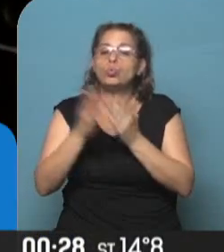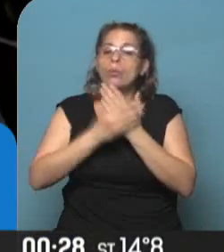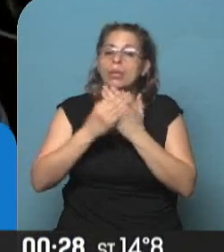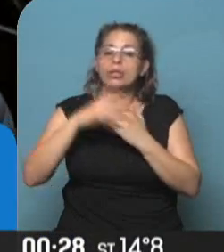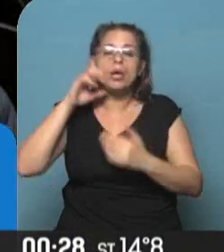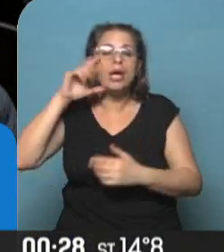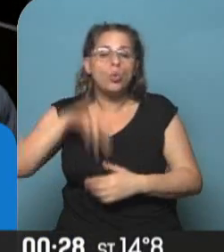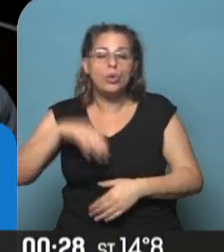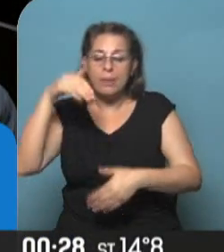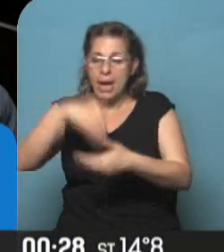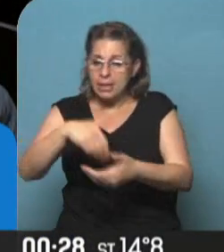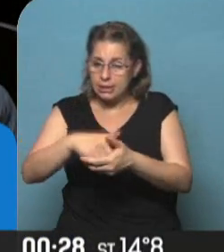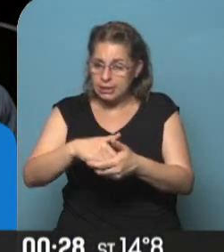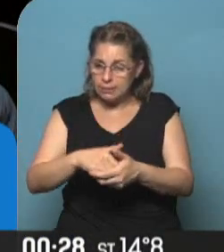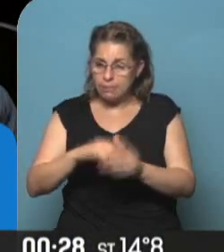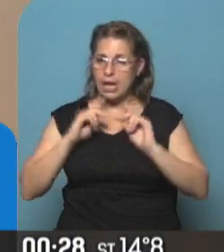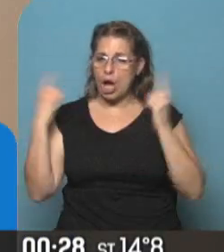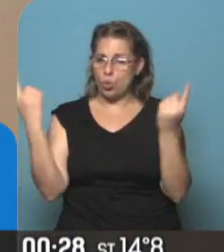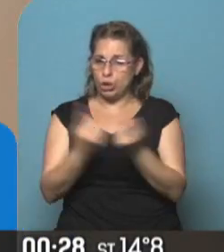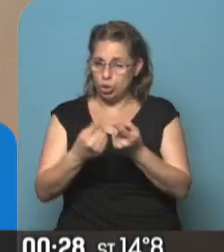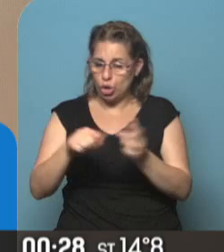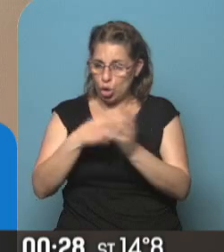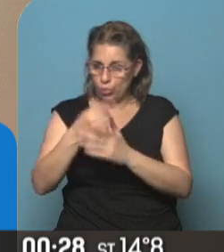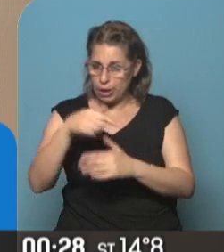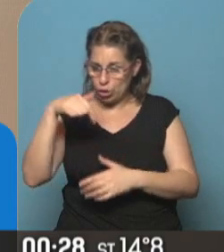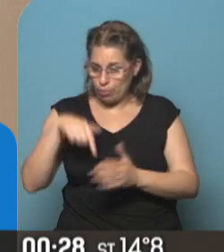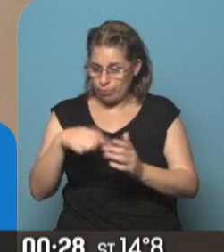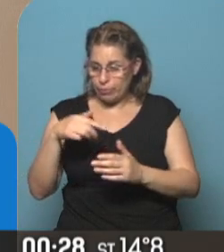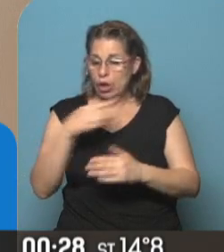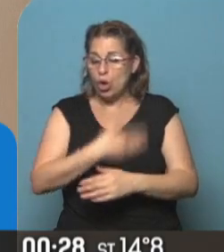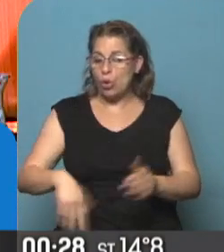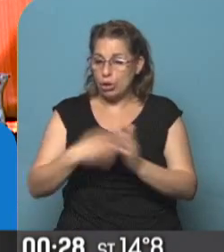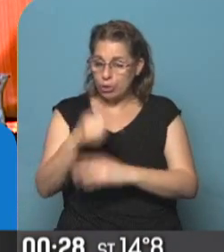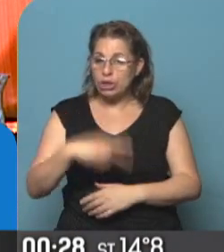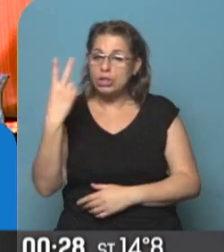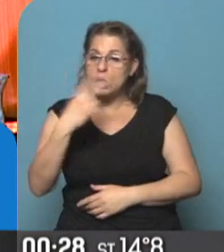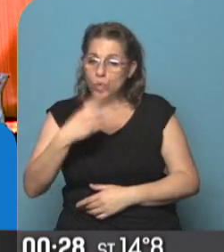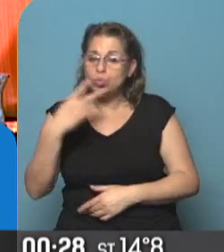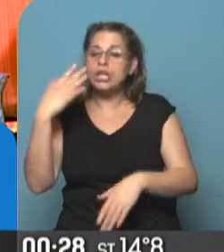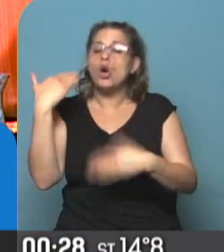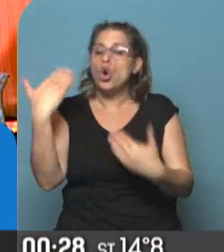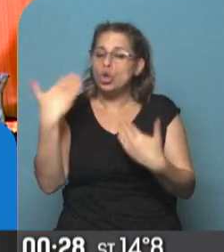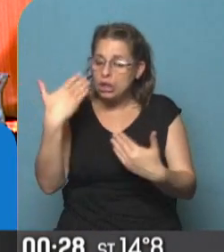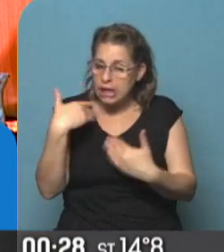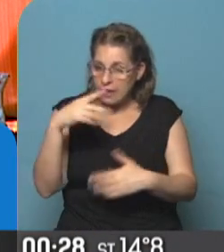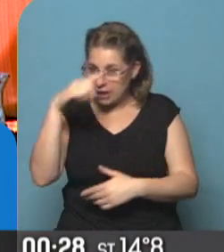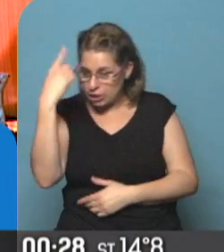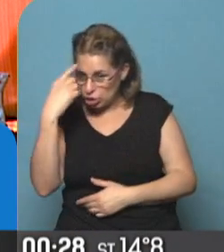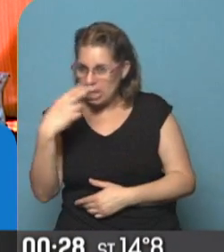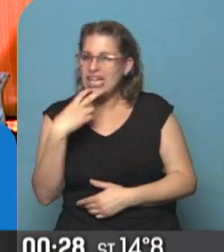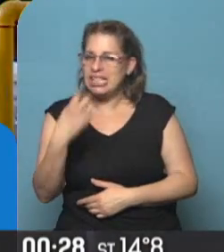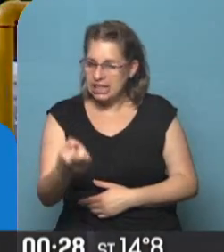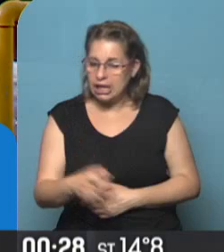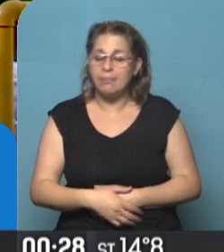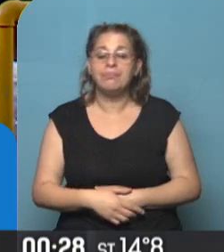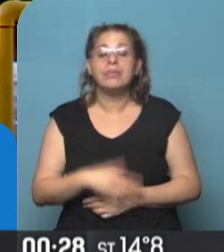Aranguren, participaron en el auditorio del gobierno porteño de la segunda jornada nacional de eficiencia energética. El jefe de gabinete de